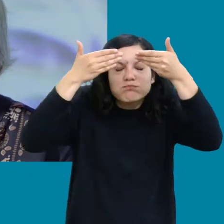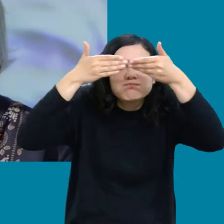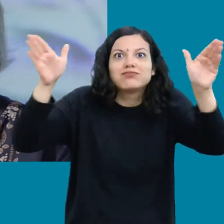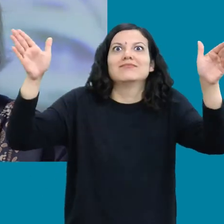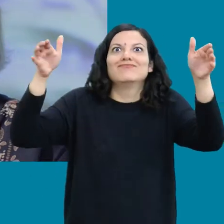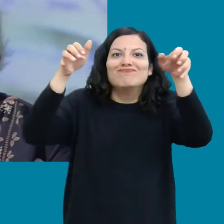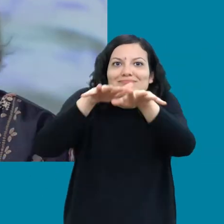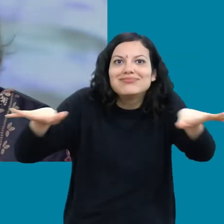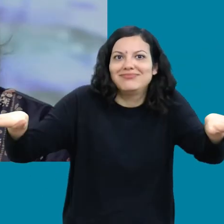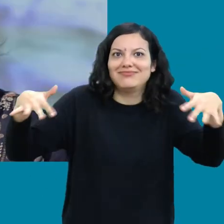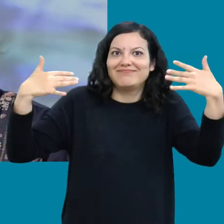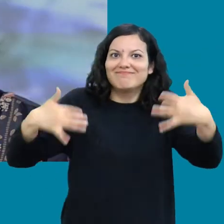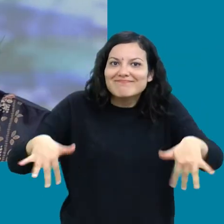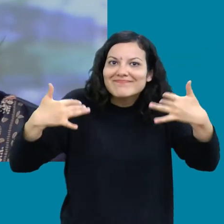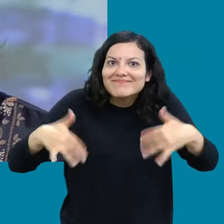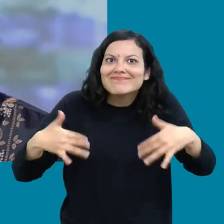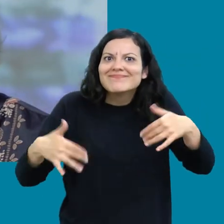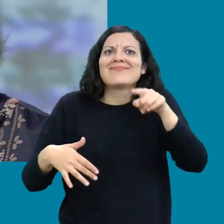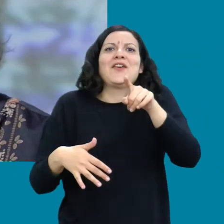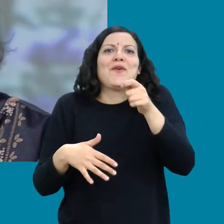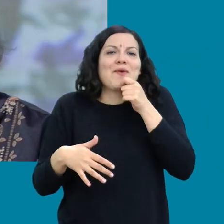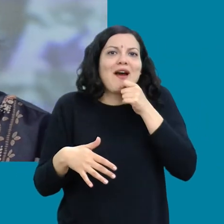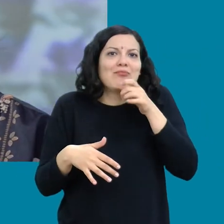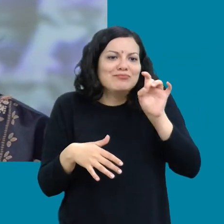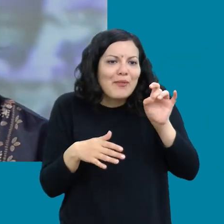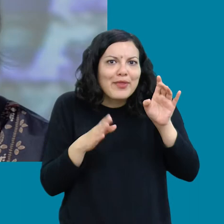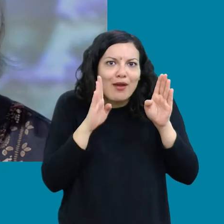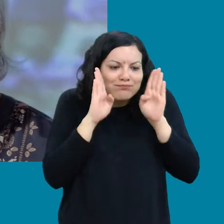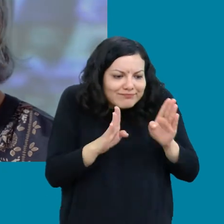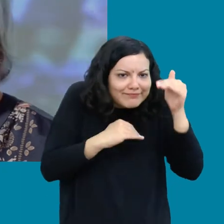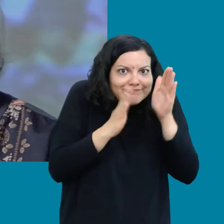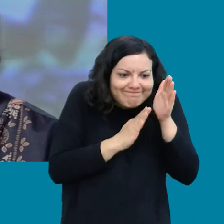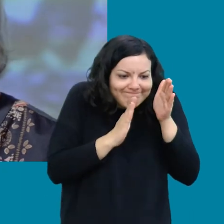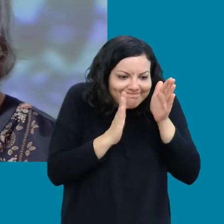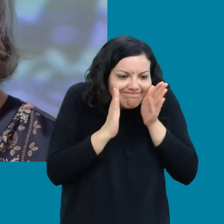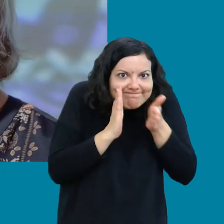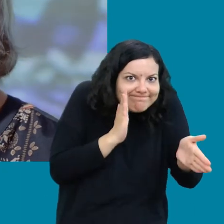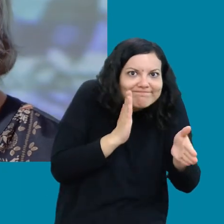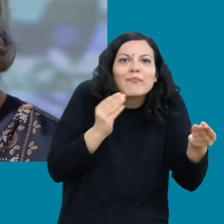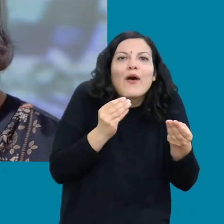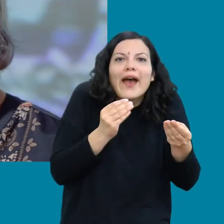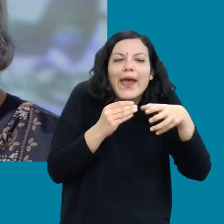ajeno. Y que vos solo abras una endija por conservar determinados